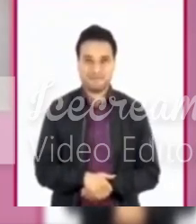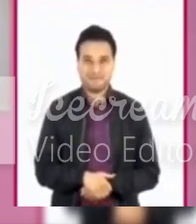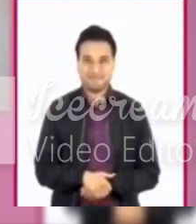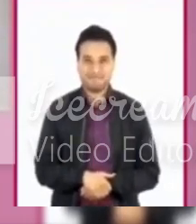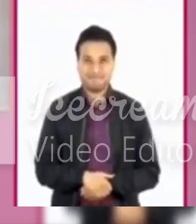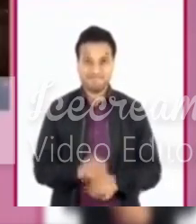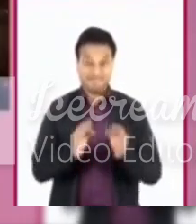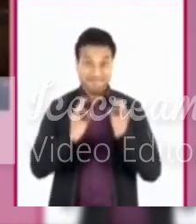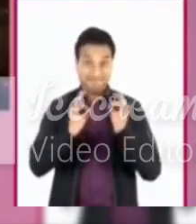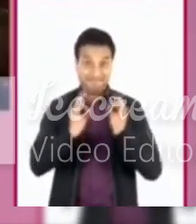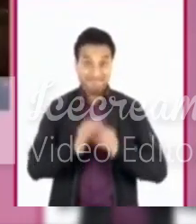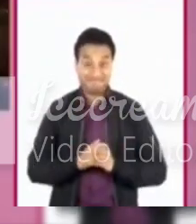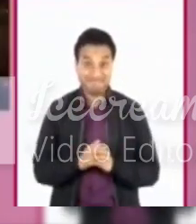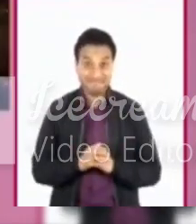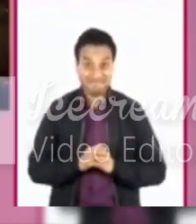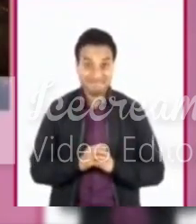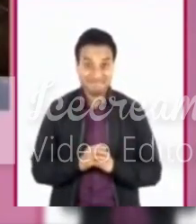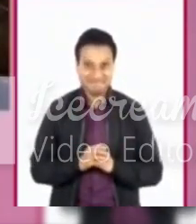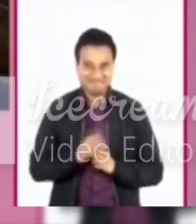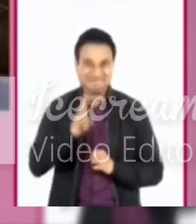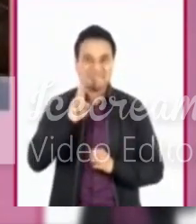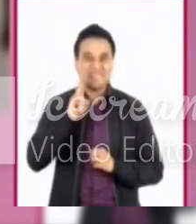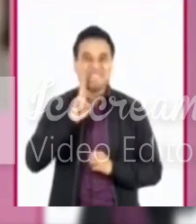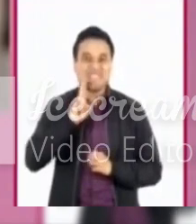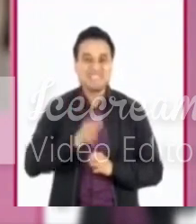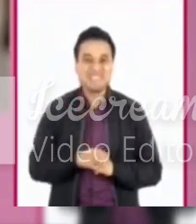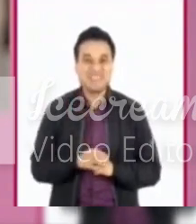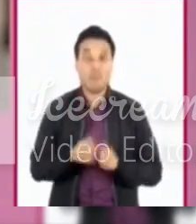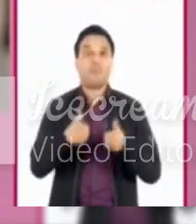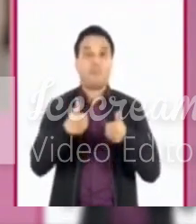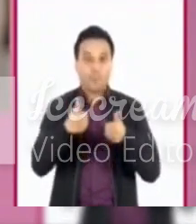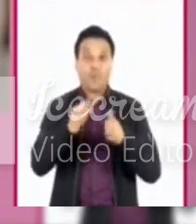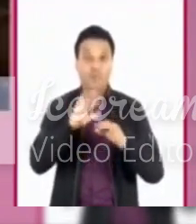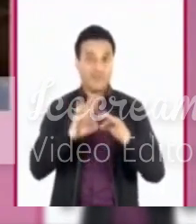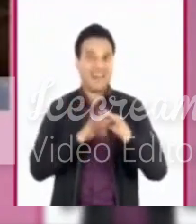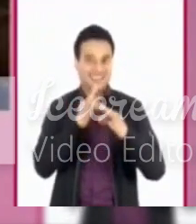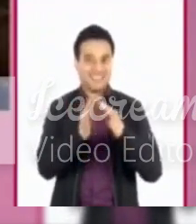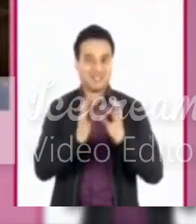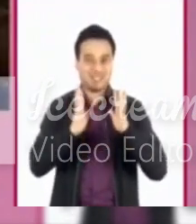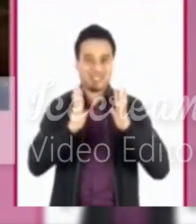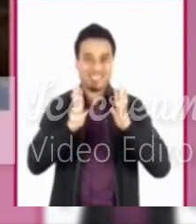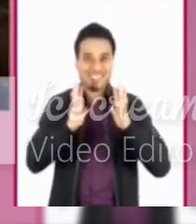Ahora sí, a ver, muy bien, ¿ya están listos?